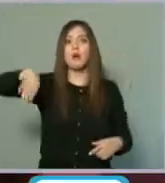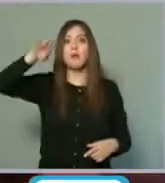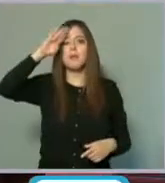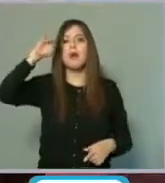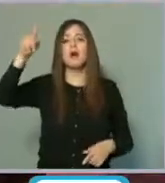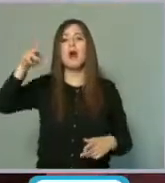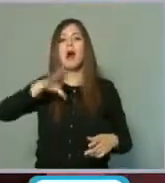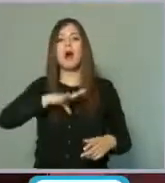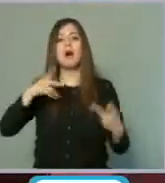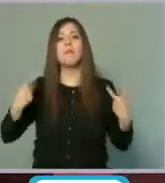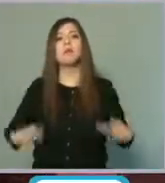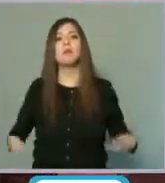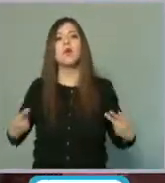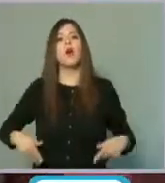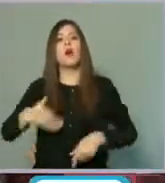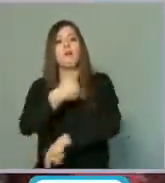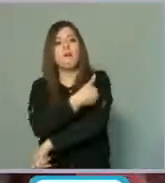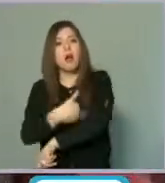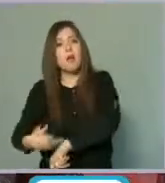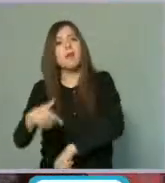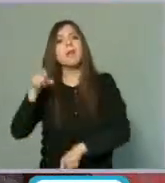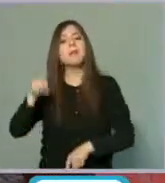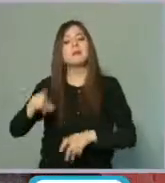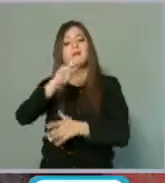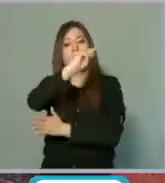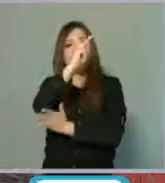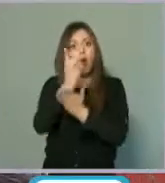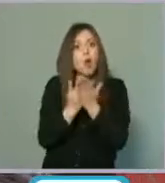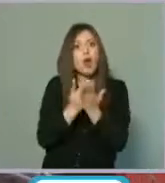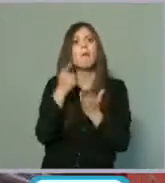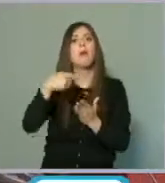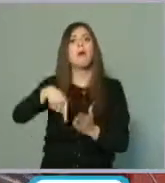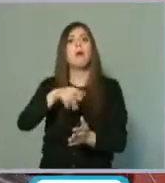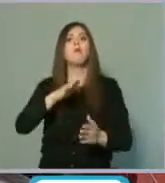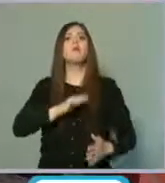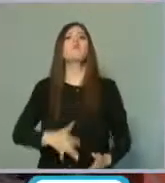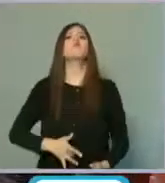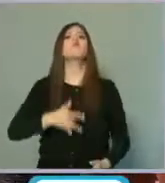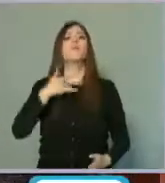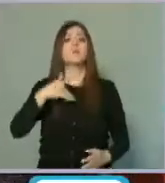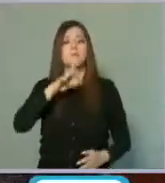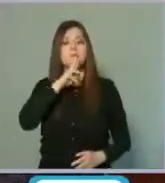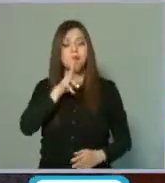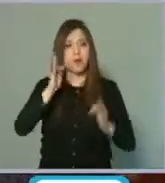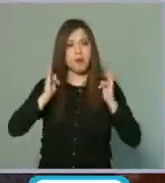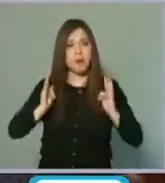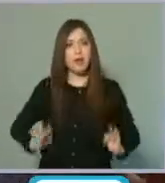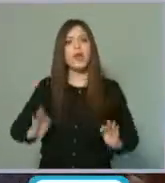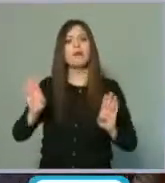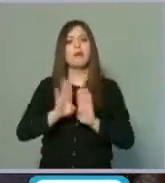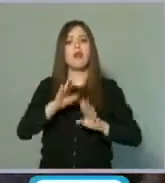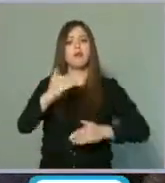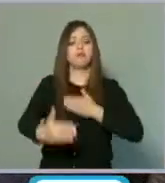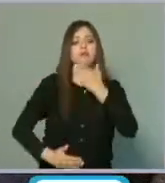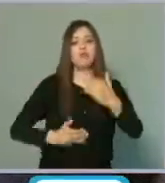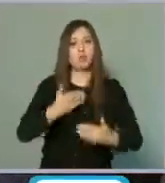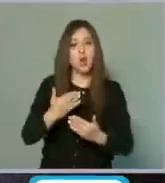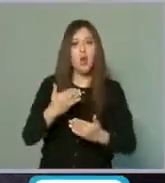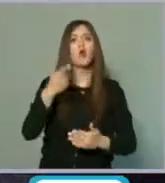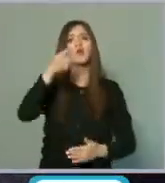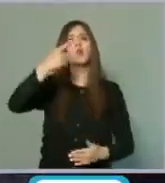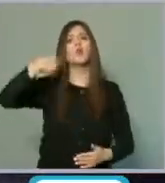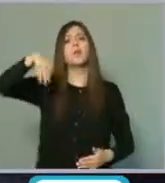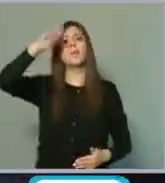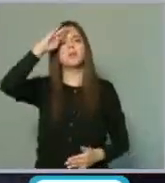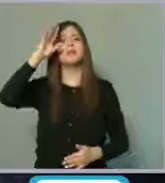familiares allá, que están en este programa, pueden estar ahorita un poco tranquilas porque entonces ya se dio un paso hacia adelante. Todavía hay que ver, o